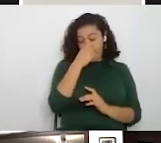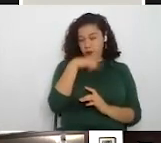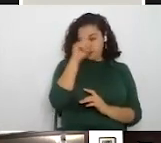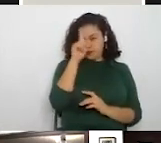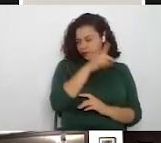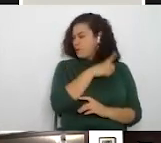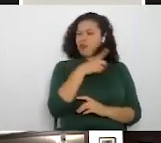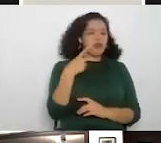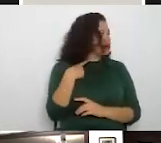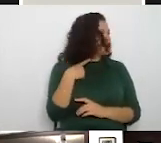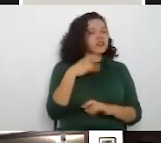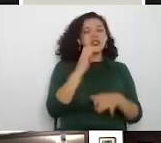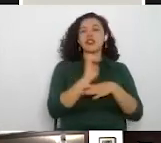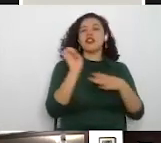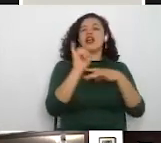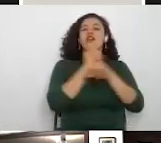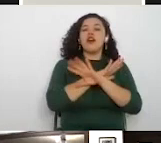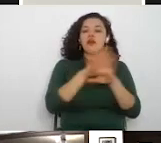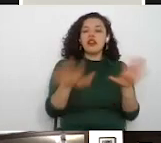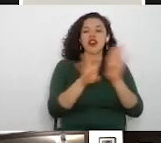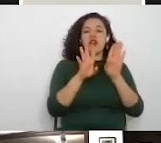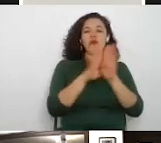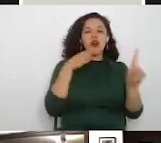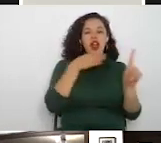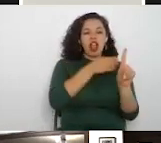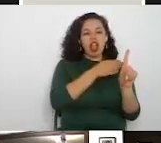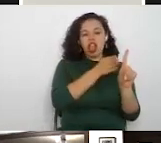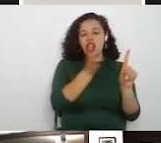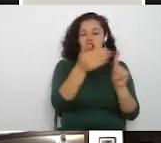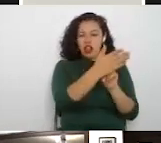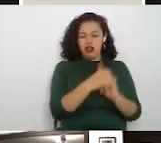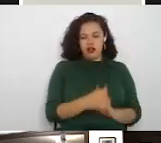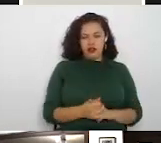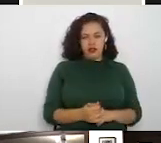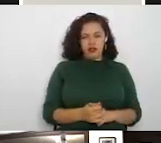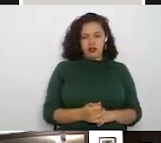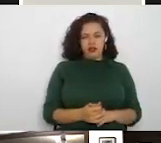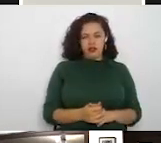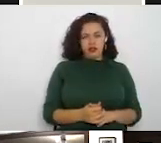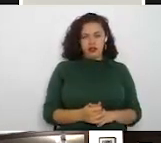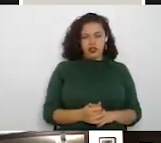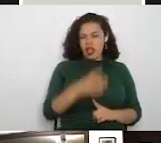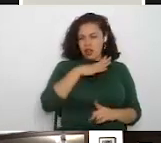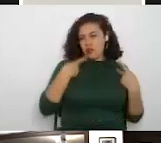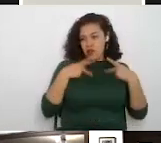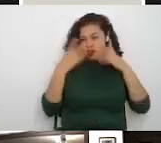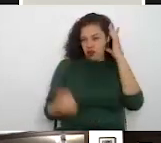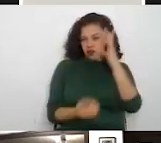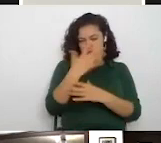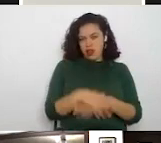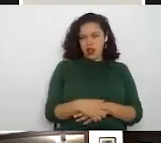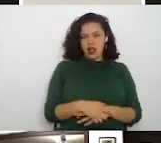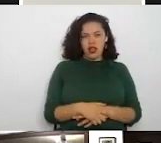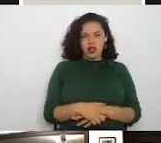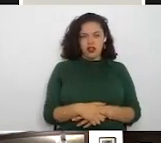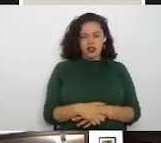entonces puedo sesgar la información y a lo mejor algo puede salir correcto, va a decir, ay, y sobre todo si es una persona nueva y va a decir,